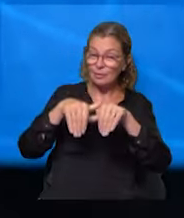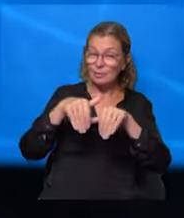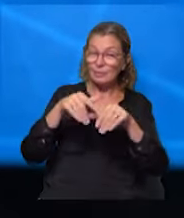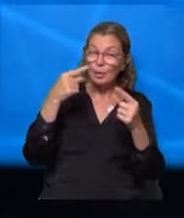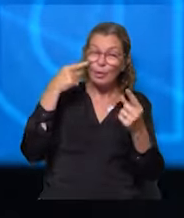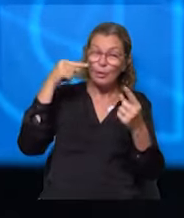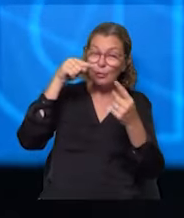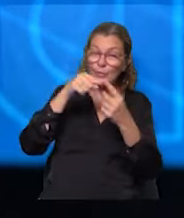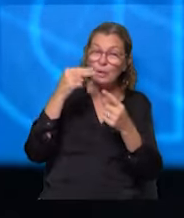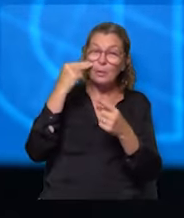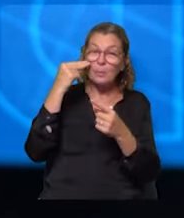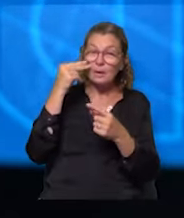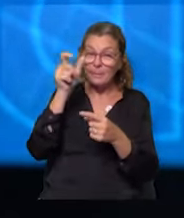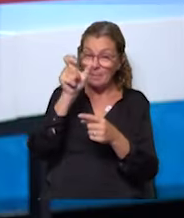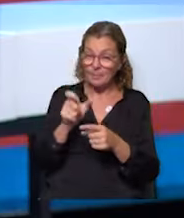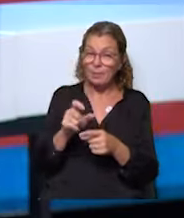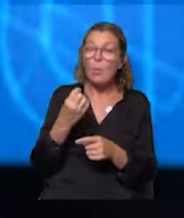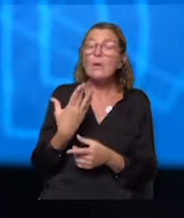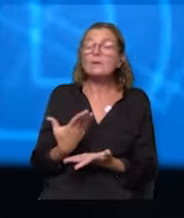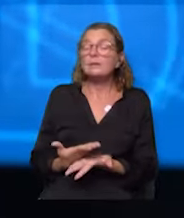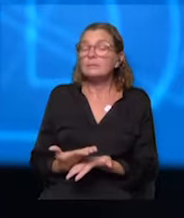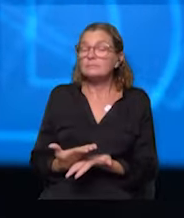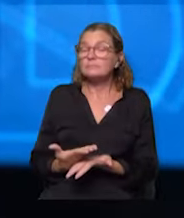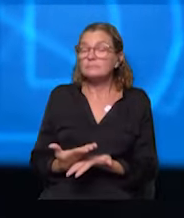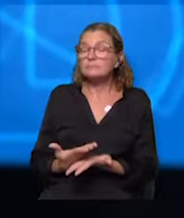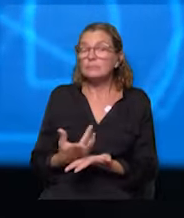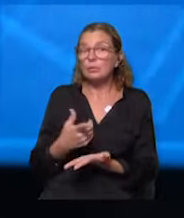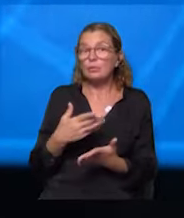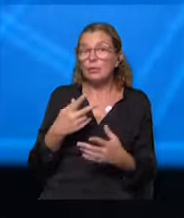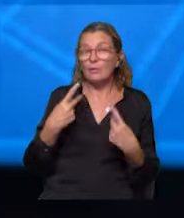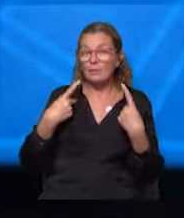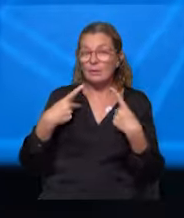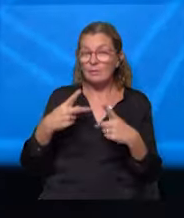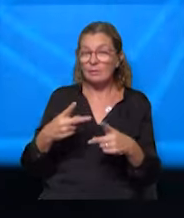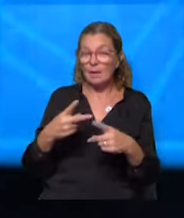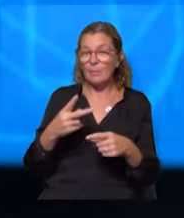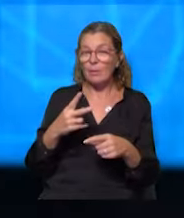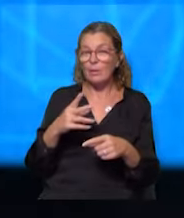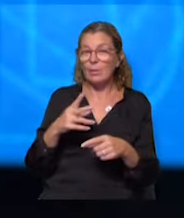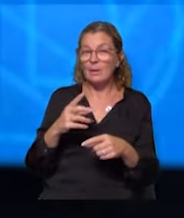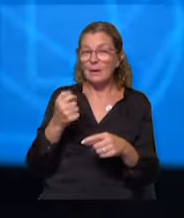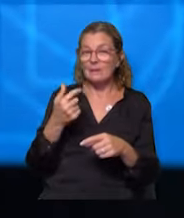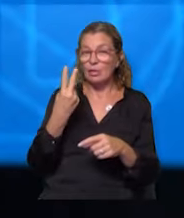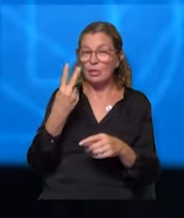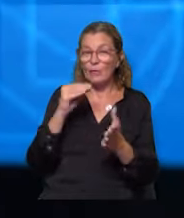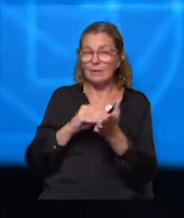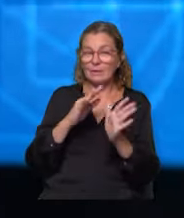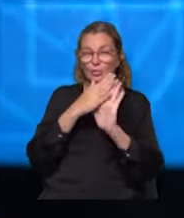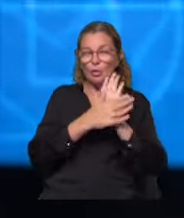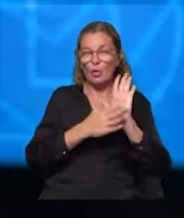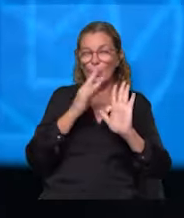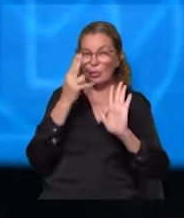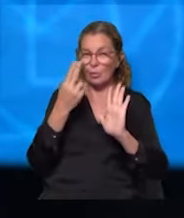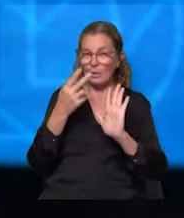concentrarse en los problemas de la gente Cuáles serían y mira nosotros recorrimos dos veces casi enteras el país el año pasado y